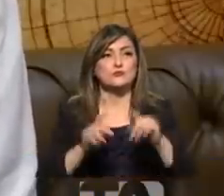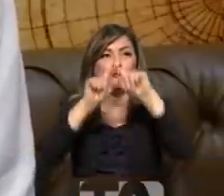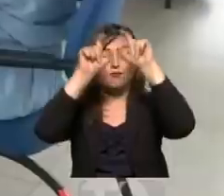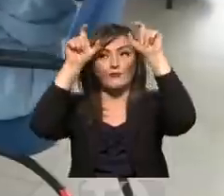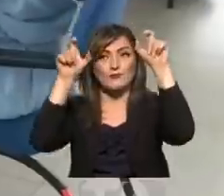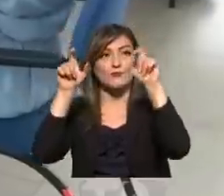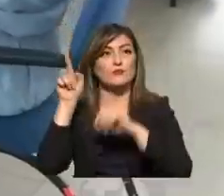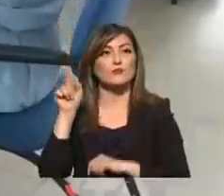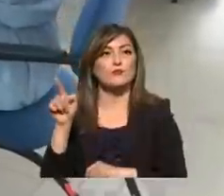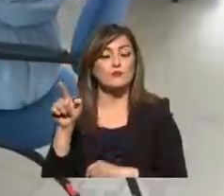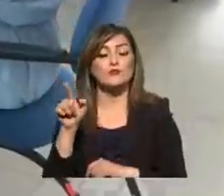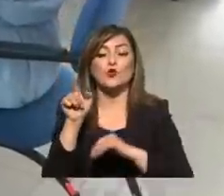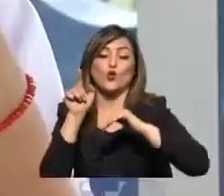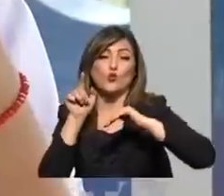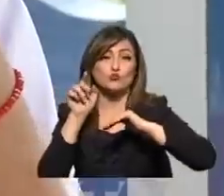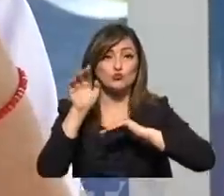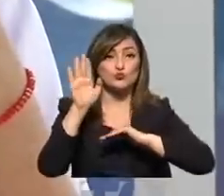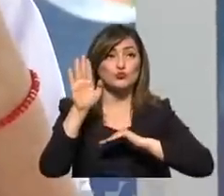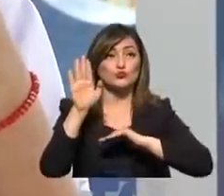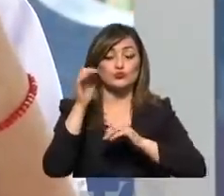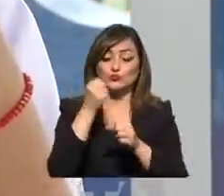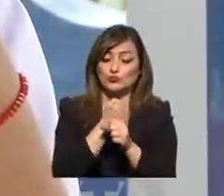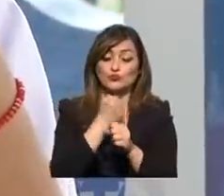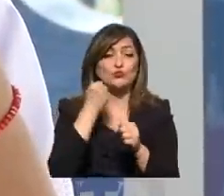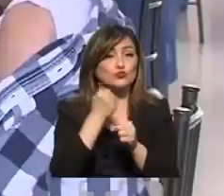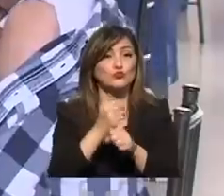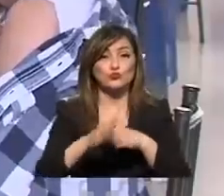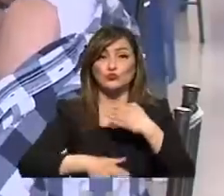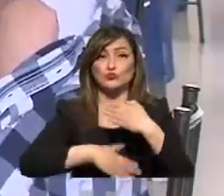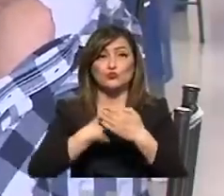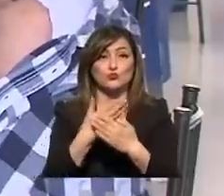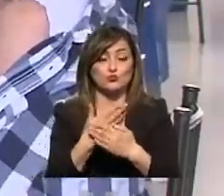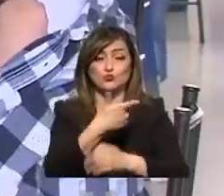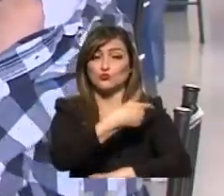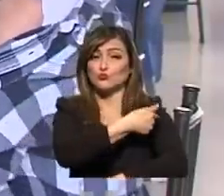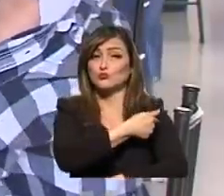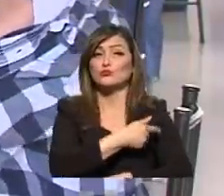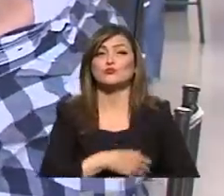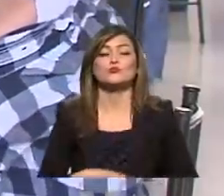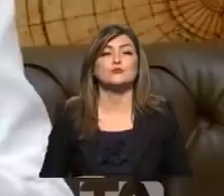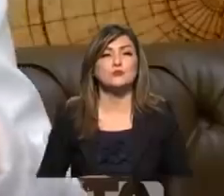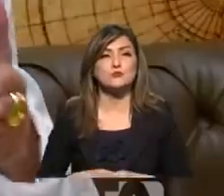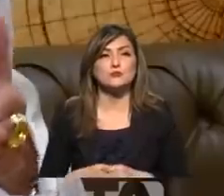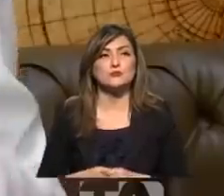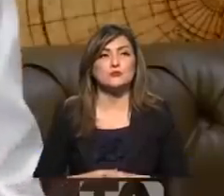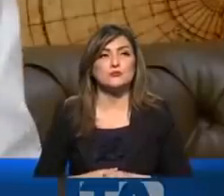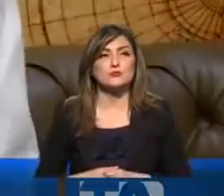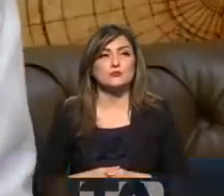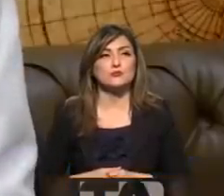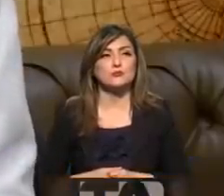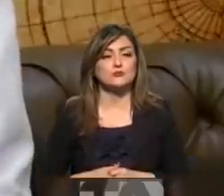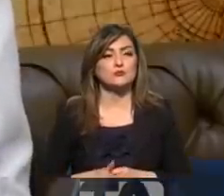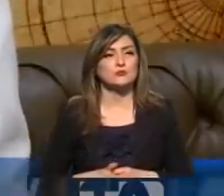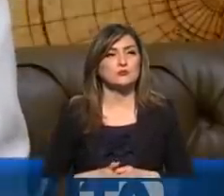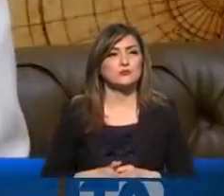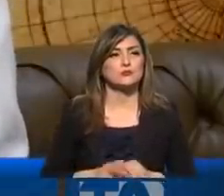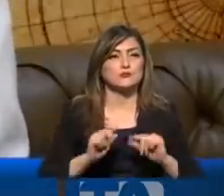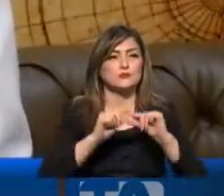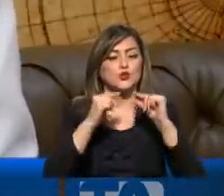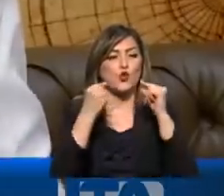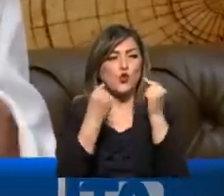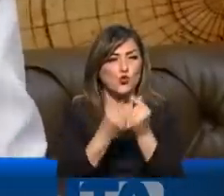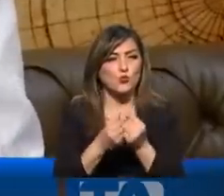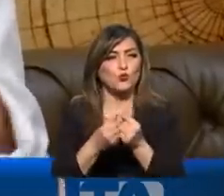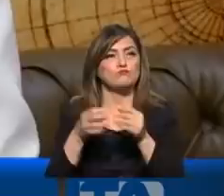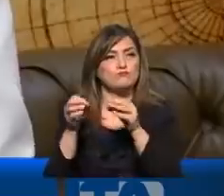Mónica Heller ratifica su compromiso con la fuerza laboral para que todos cuenten con las vacunas requeridas. Hay agrupaciones que están empezando a